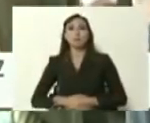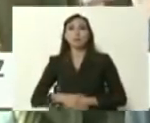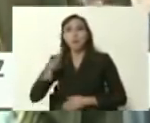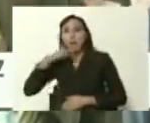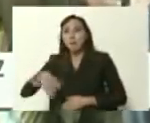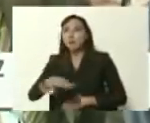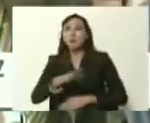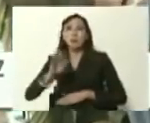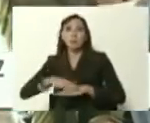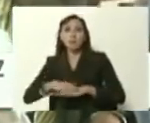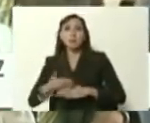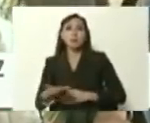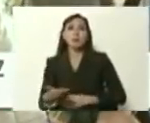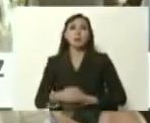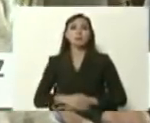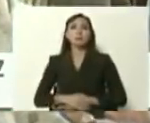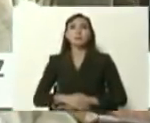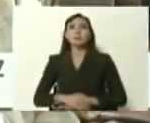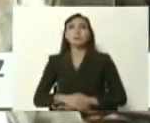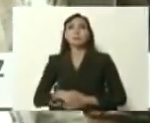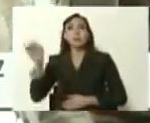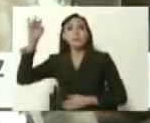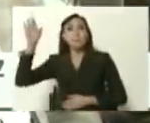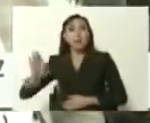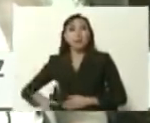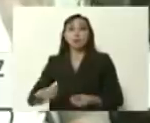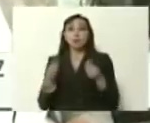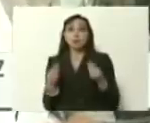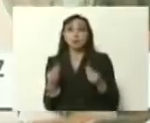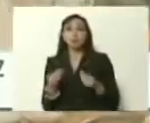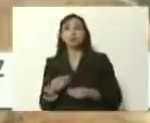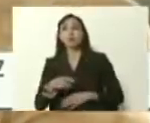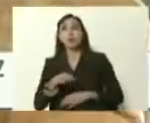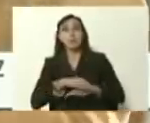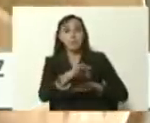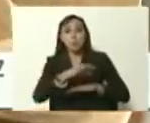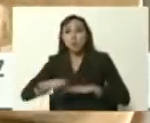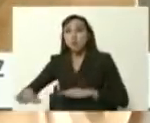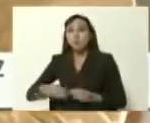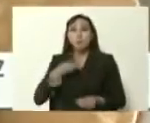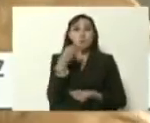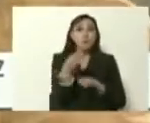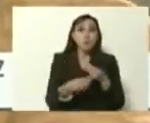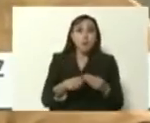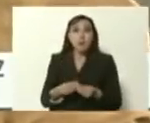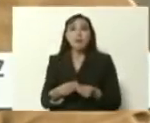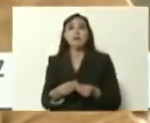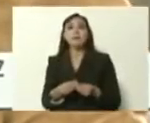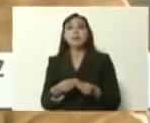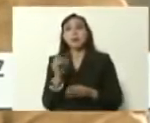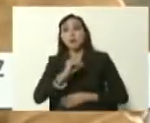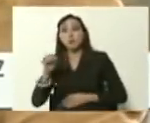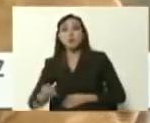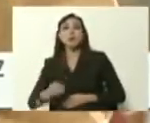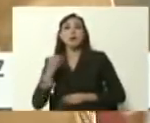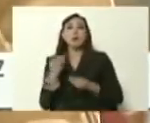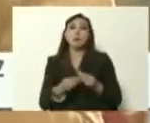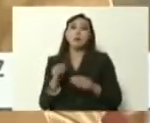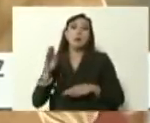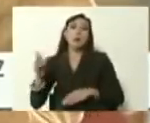fue convocada. Muchos pastores de los pueblos, de los municipios foráneos, del interior de la República no fueron